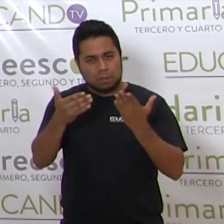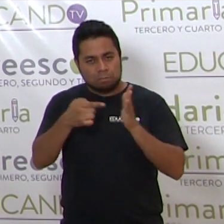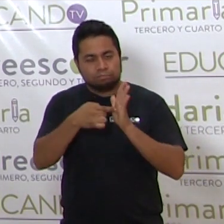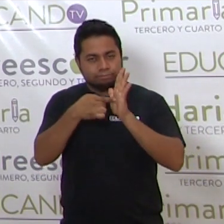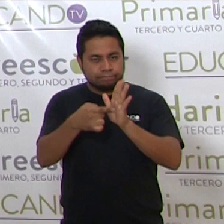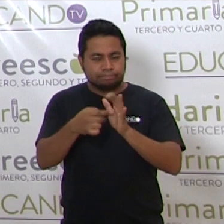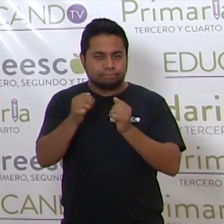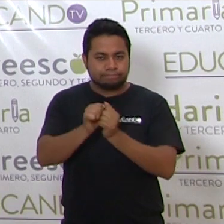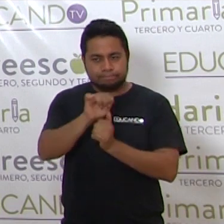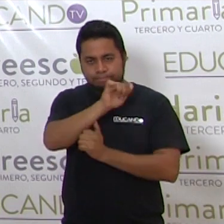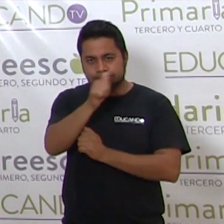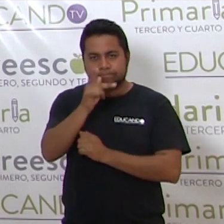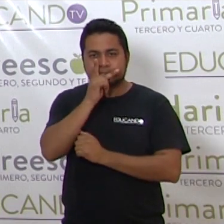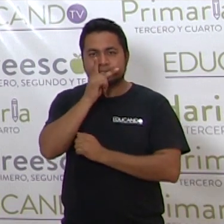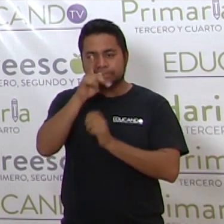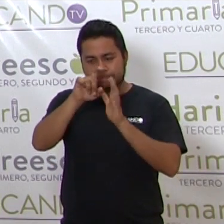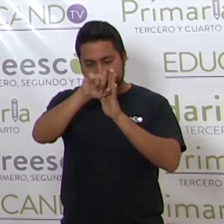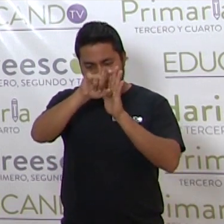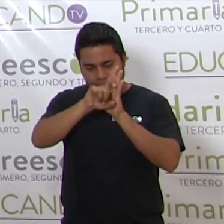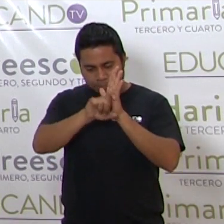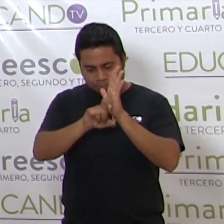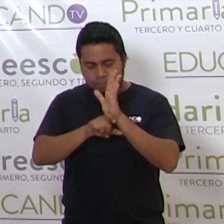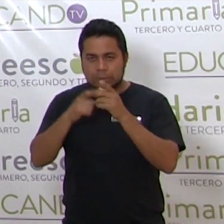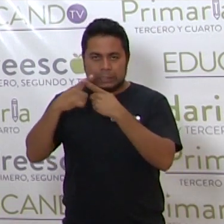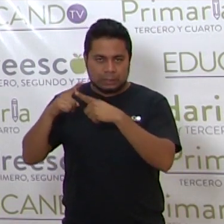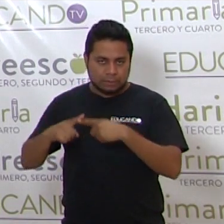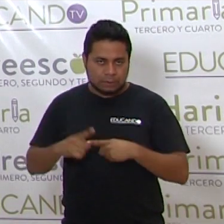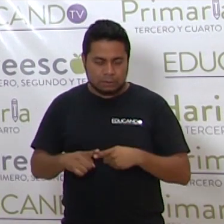con otras palabras o vocablos